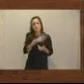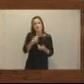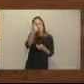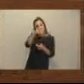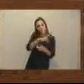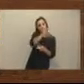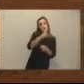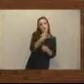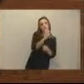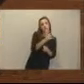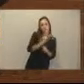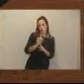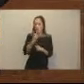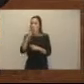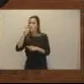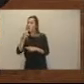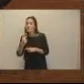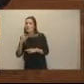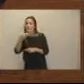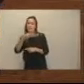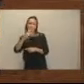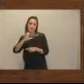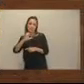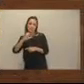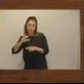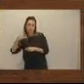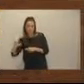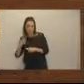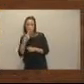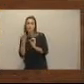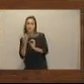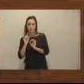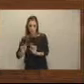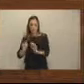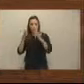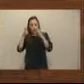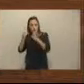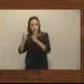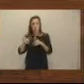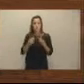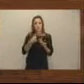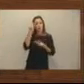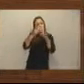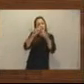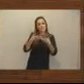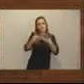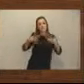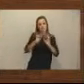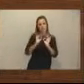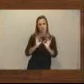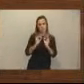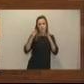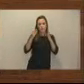diga el Banco Central Europeo. Creemos que es irresponsable presentar este texto única y exclusivamente atendiendo